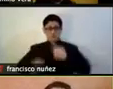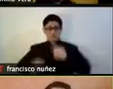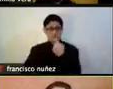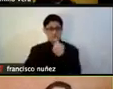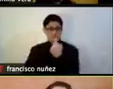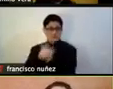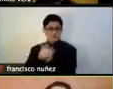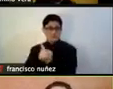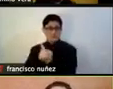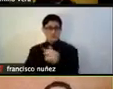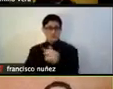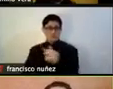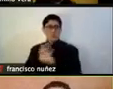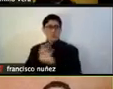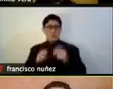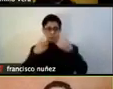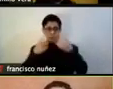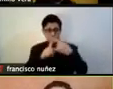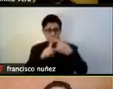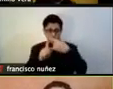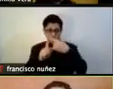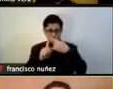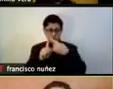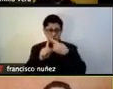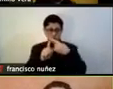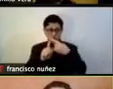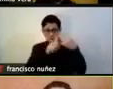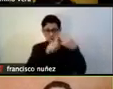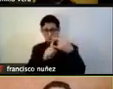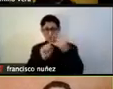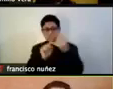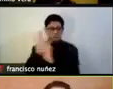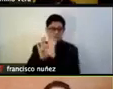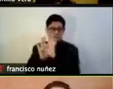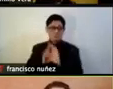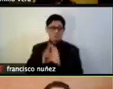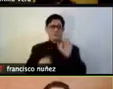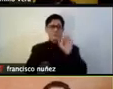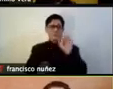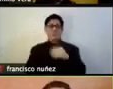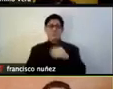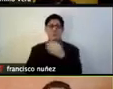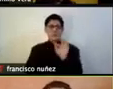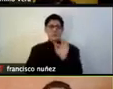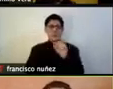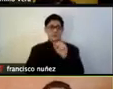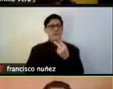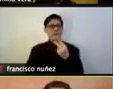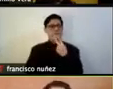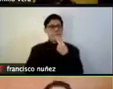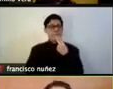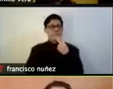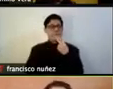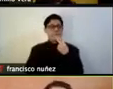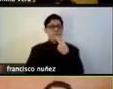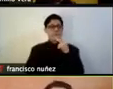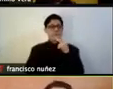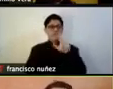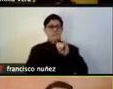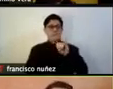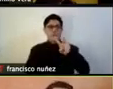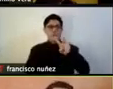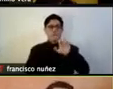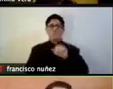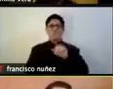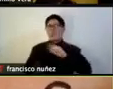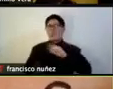Facebook Live por el que estamos haciendo esta transmisión. Disculpe, profesor, usted me estaba hablando de la tecnología que se